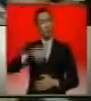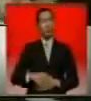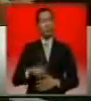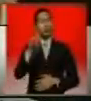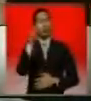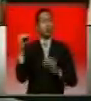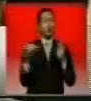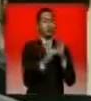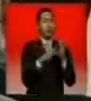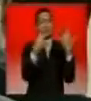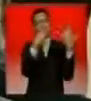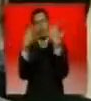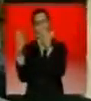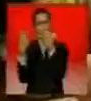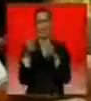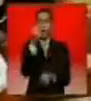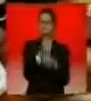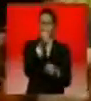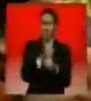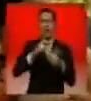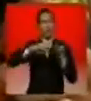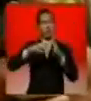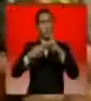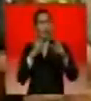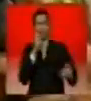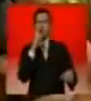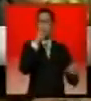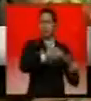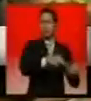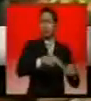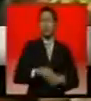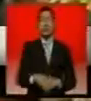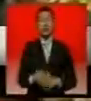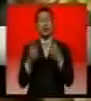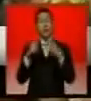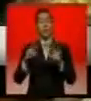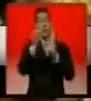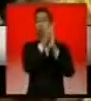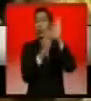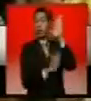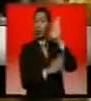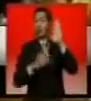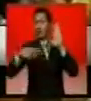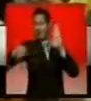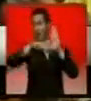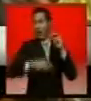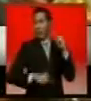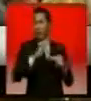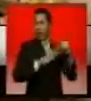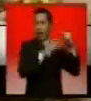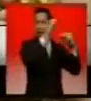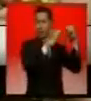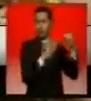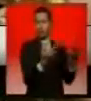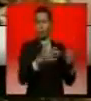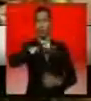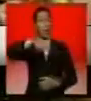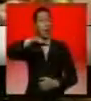2.700 plazas de empleo. Hemos identificado dentro de los proyectos para la reconstrucción